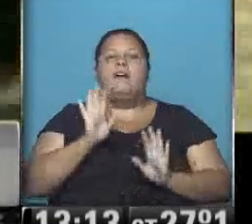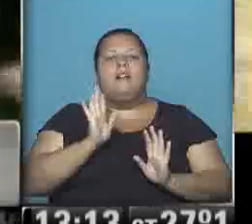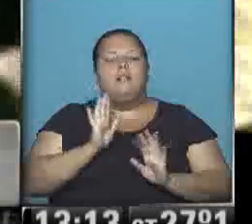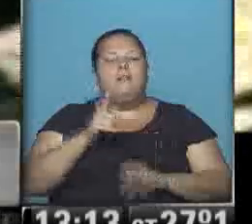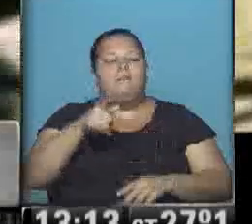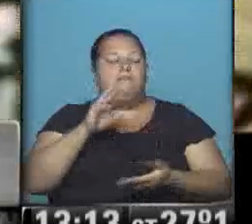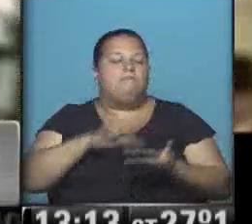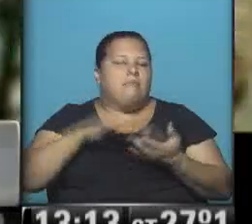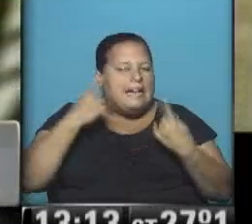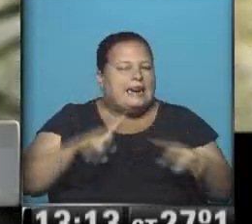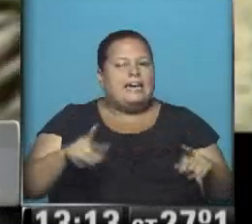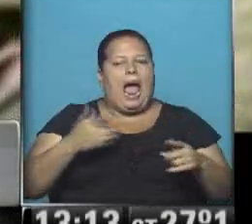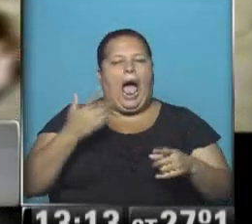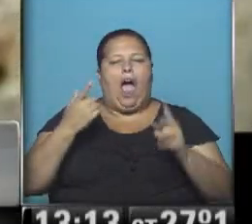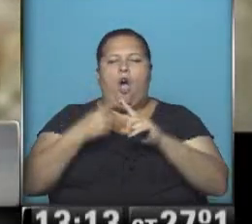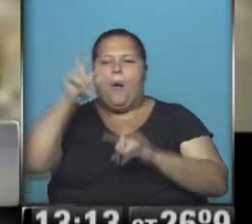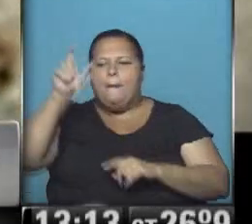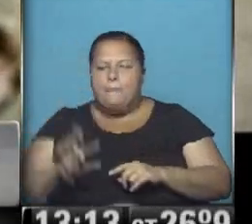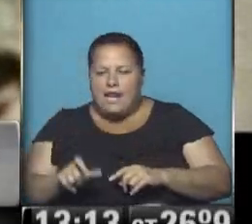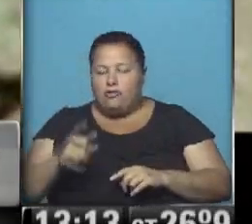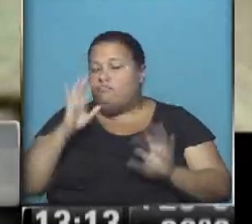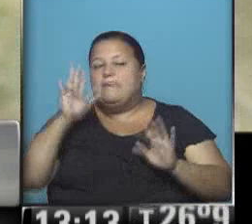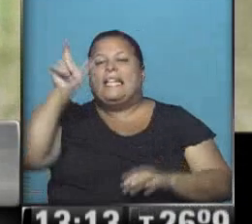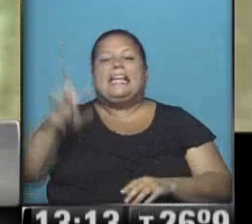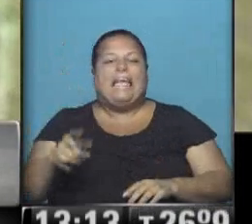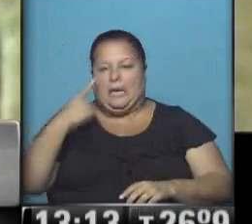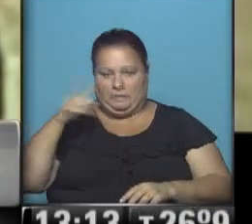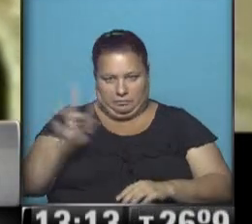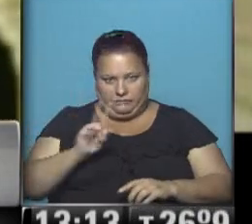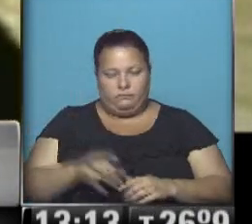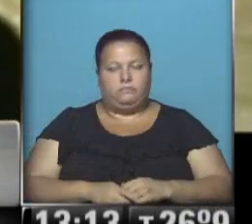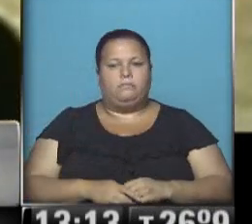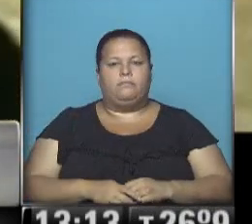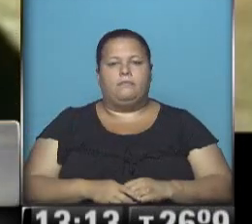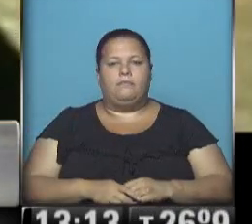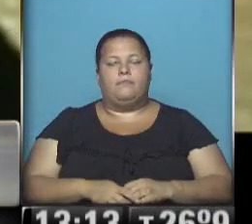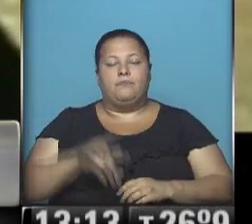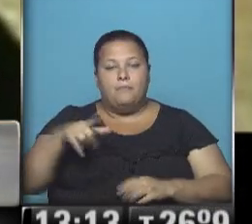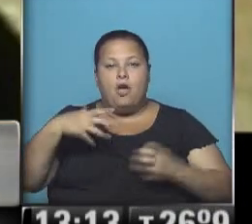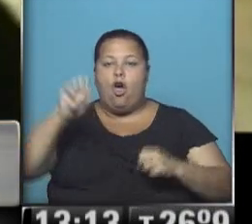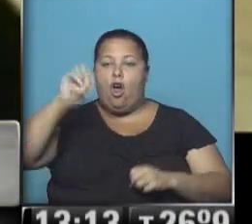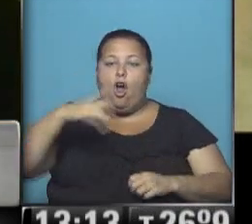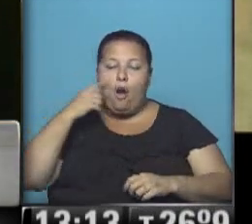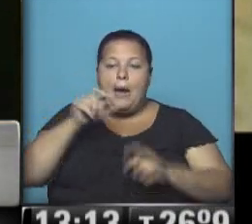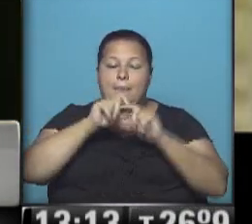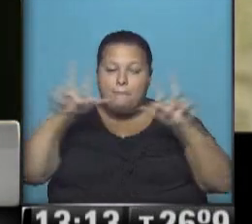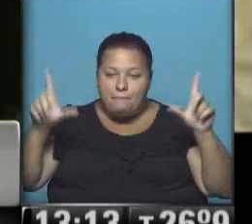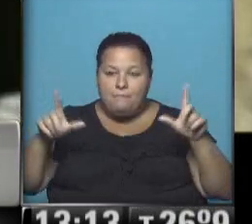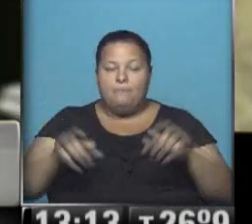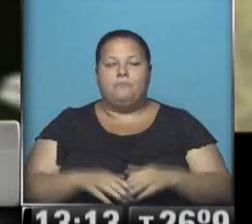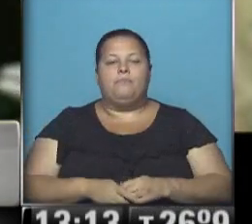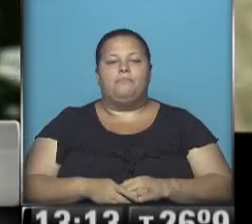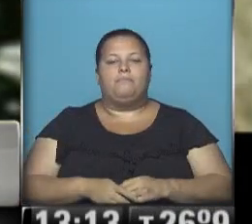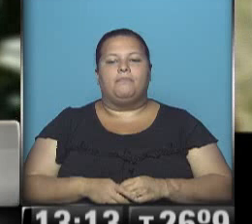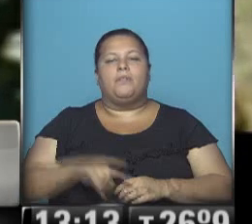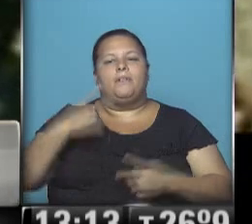el hecho más llamativo, el contacto con una persona que se desconoce quién es, y por esa aparición y por esa imagen se han